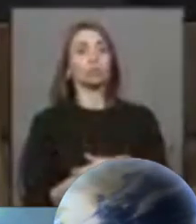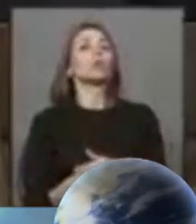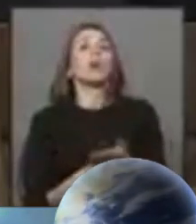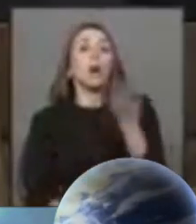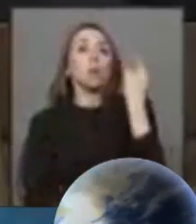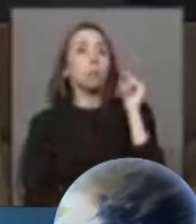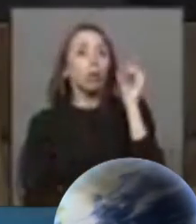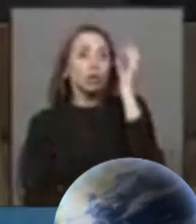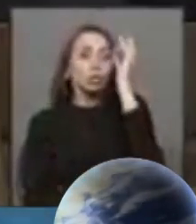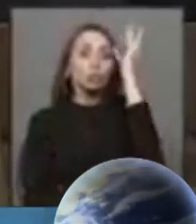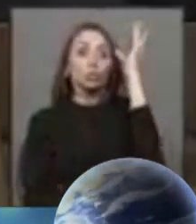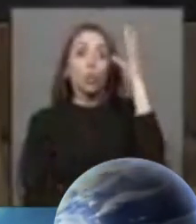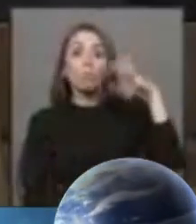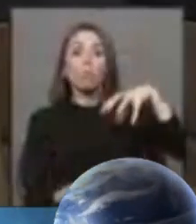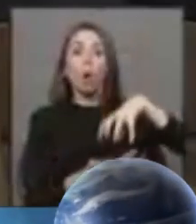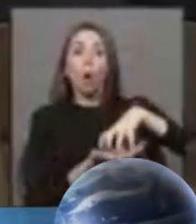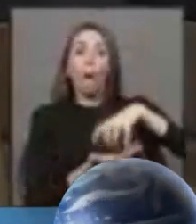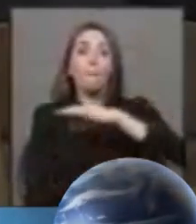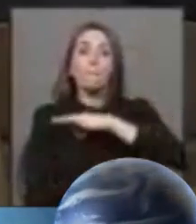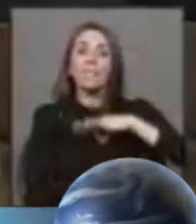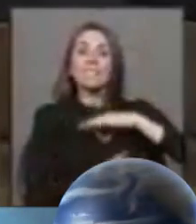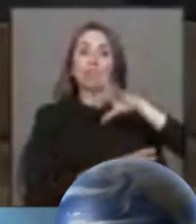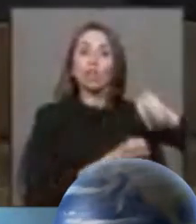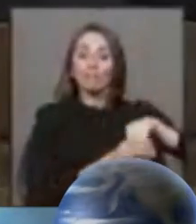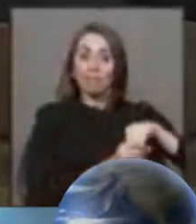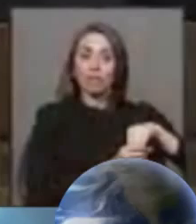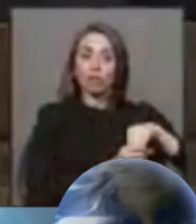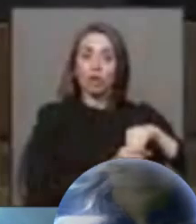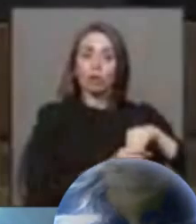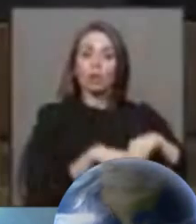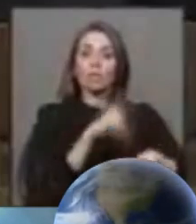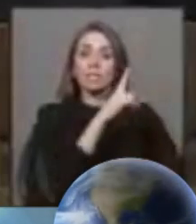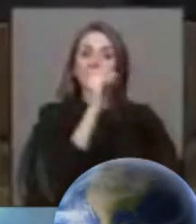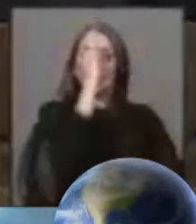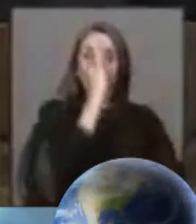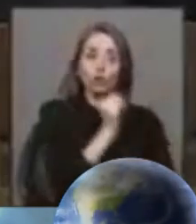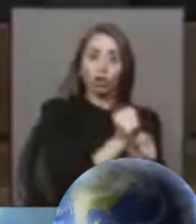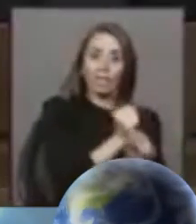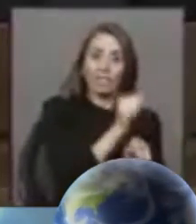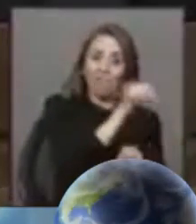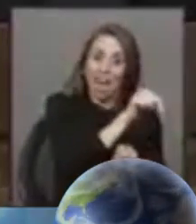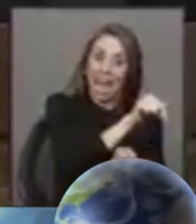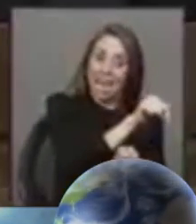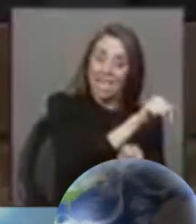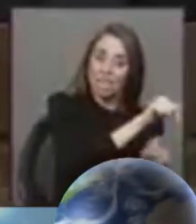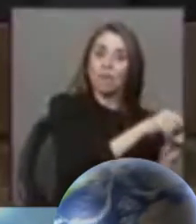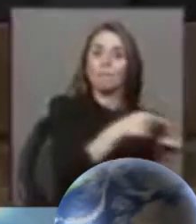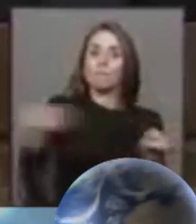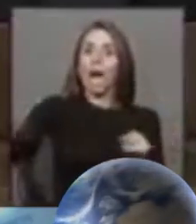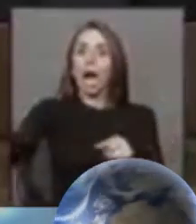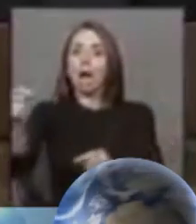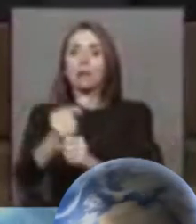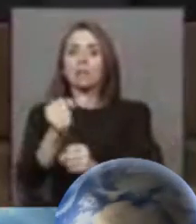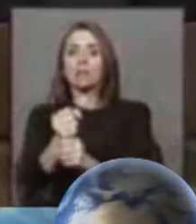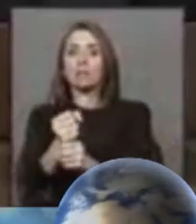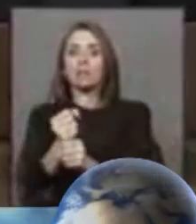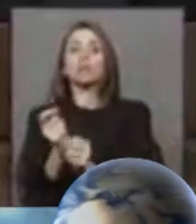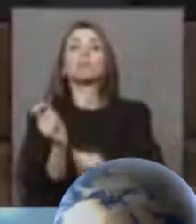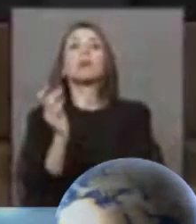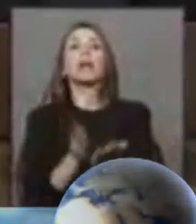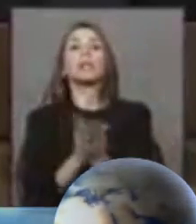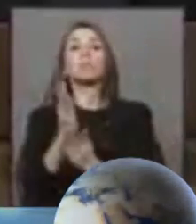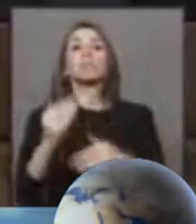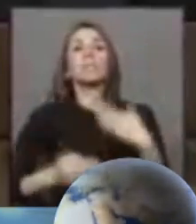muy poco supimos que el Ministerio del Interior destinaría a más de 100 funcionarios de su dependencia para cumplir con la fecha de